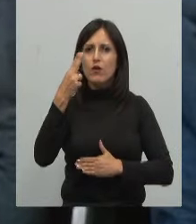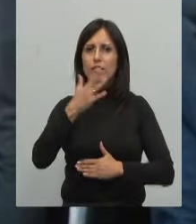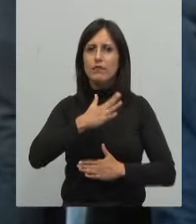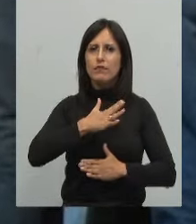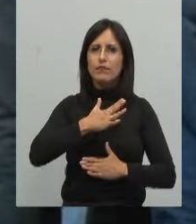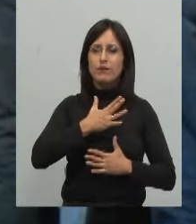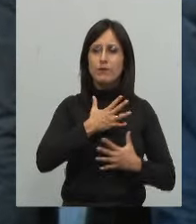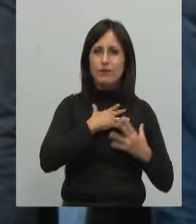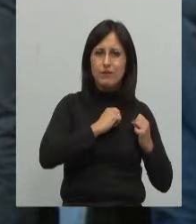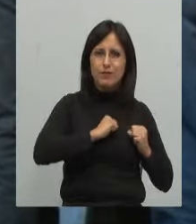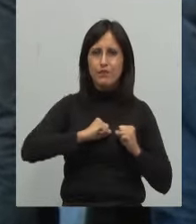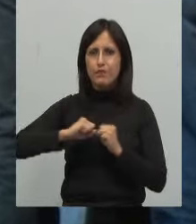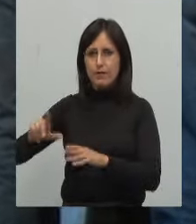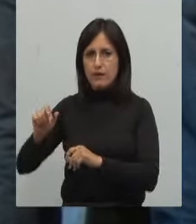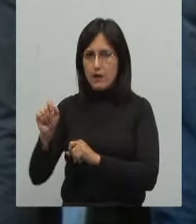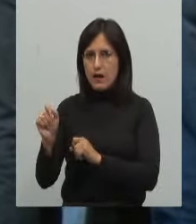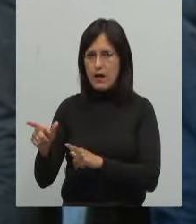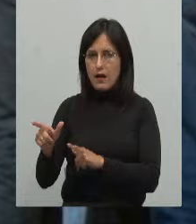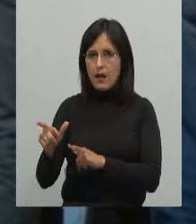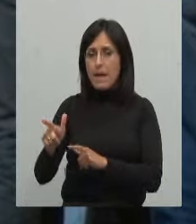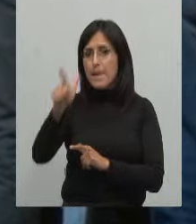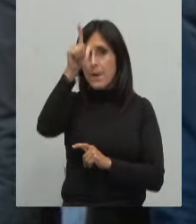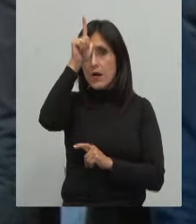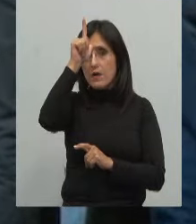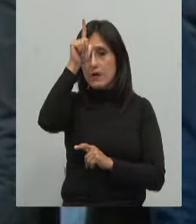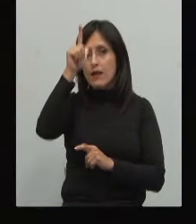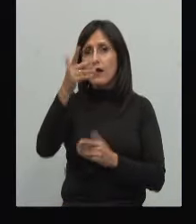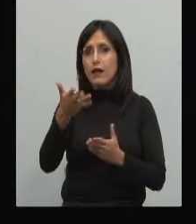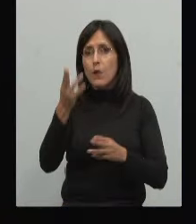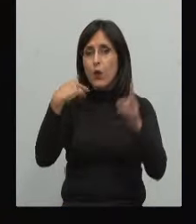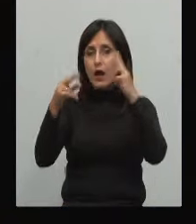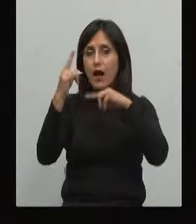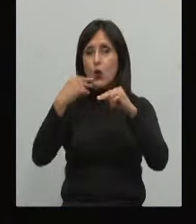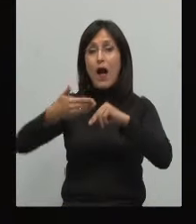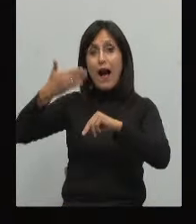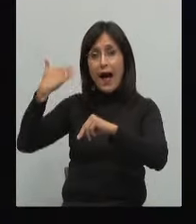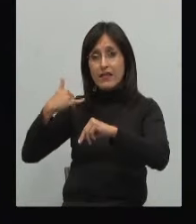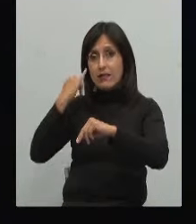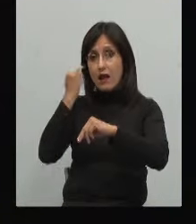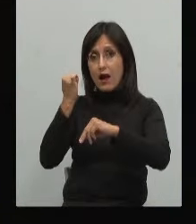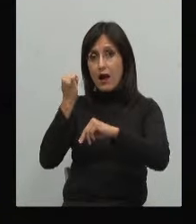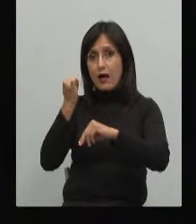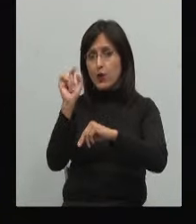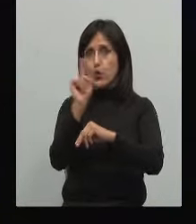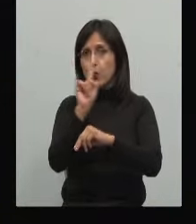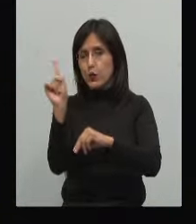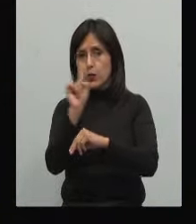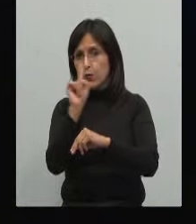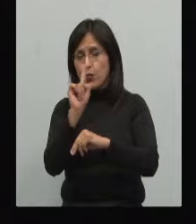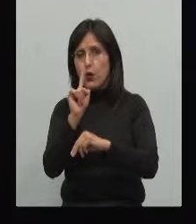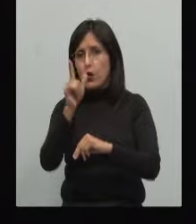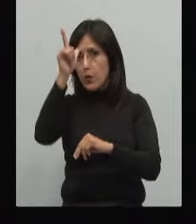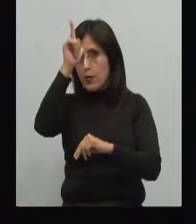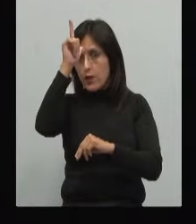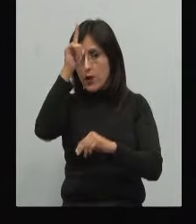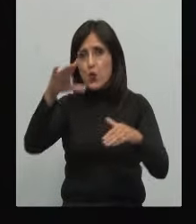por ahí? ¿Es la primera vez que se metió y ahí apareció el cuerpo? Es la primera vez. La policía comenzaba el rastrillaje y ahí recién apareció el cuerpo. Sí, eso es lo